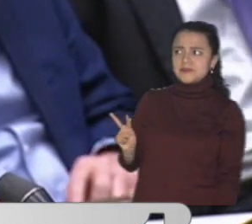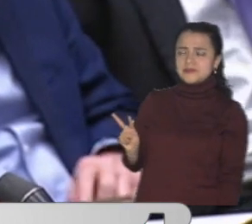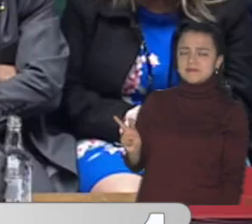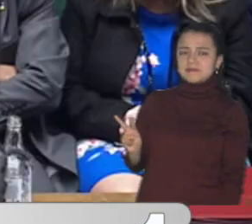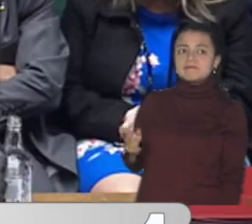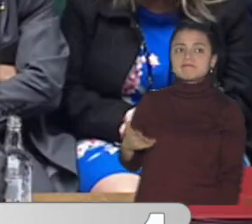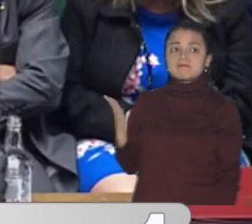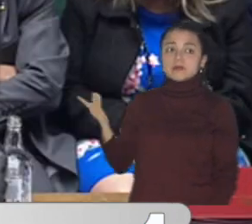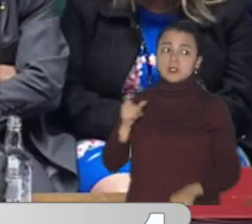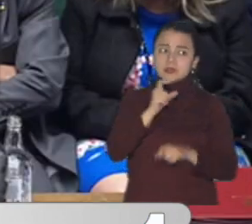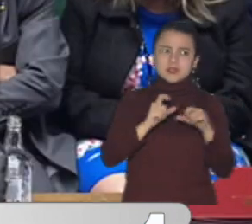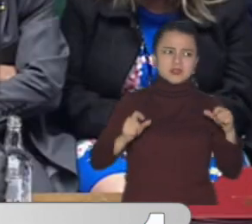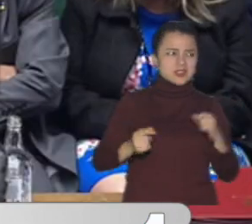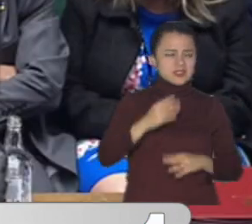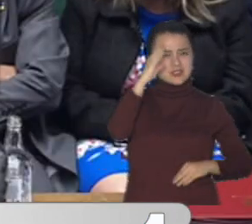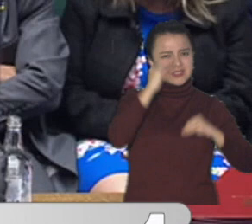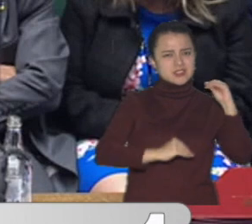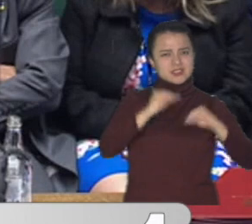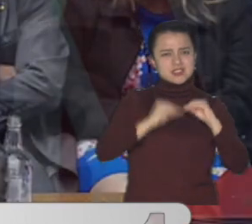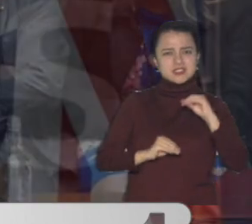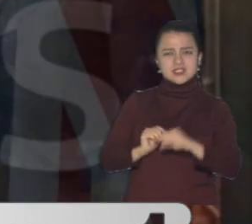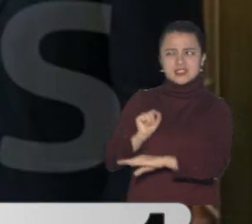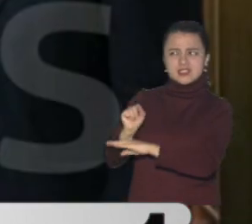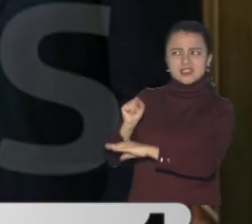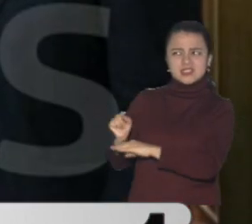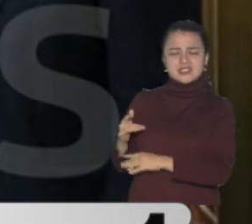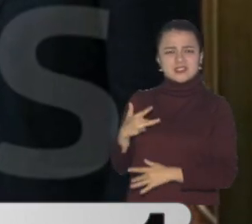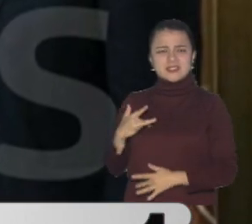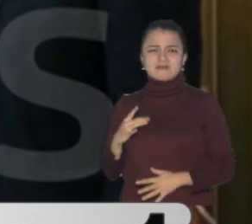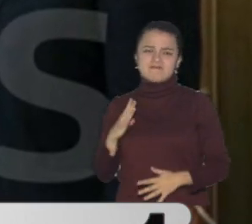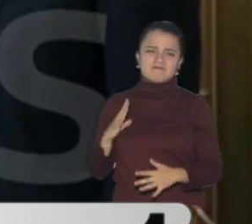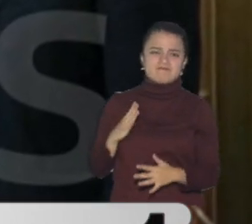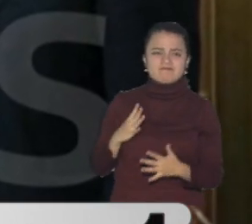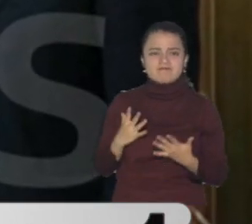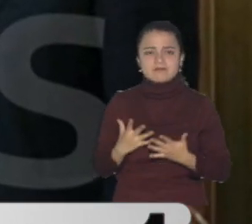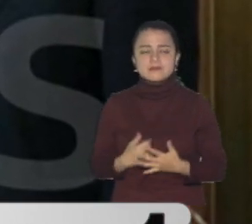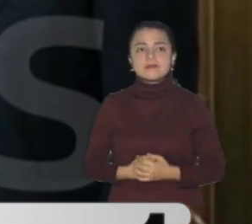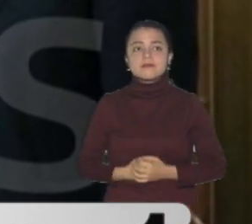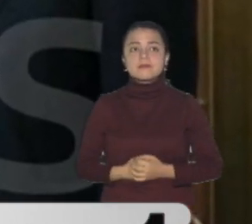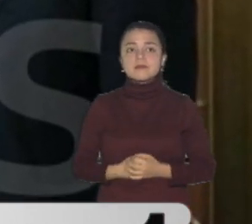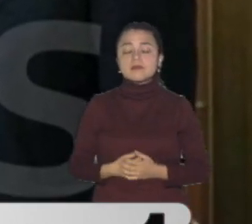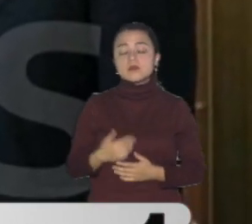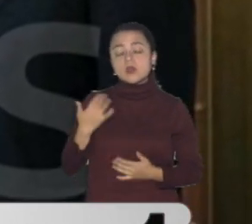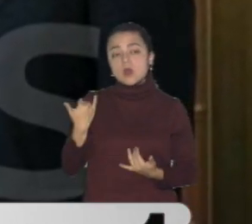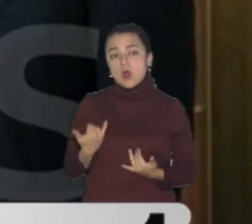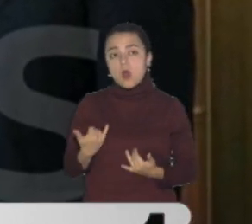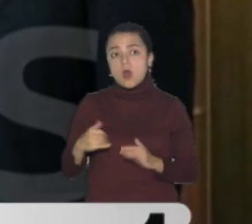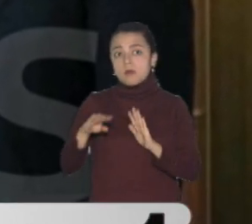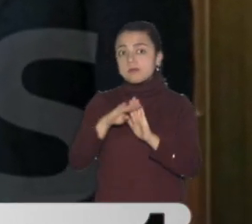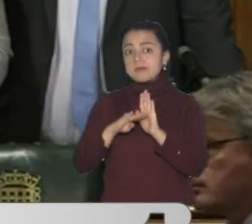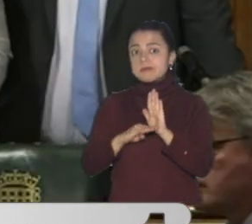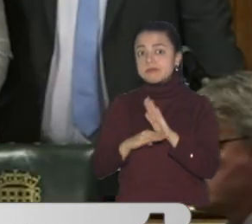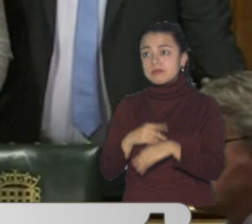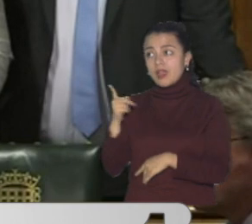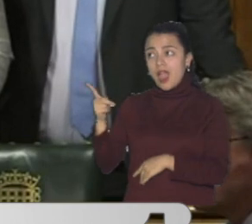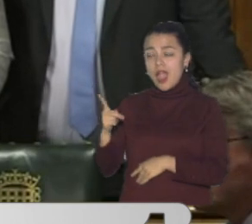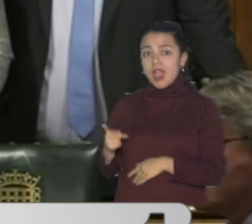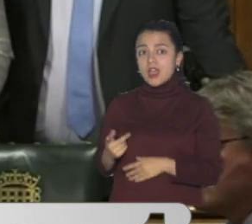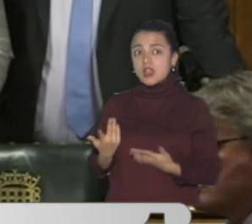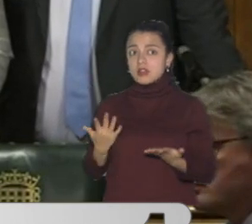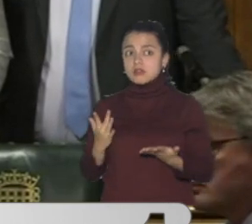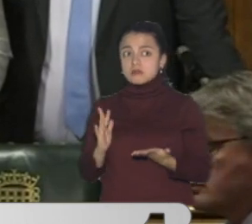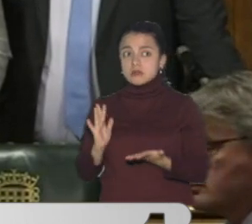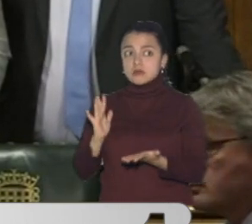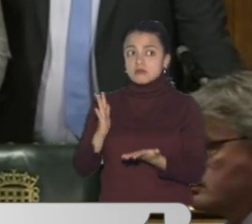fiestas celebradas en la sede del gobierno británico durante los confinamientos. Aunque según las actuales reglas, Johnson no puede ser objeto de